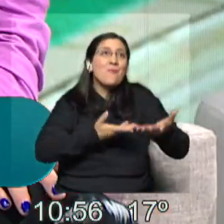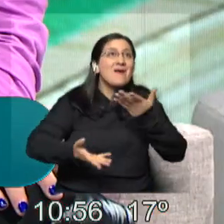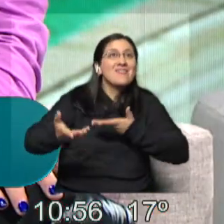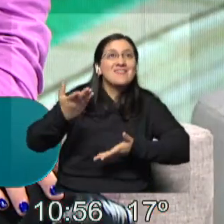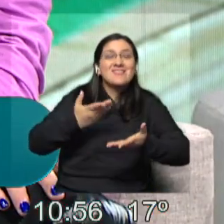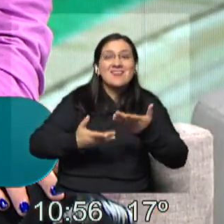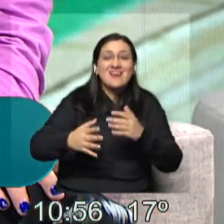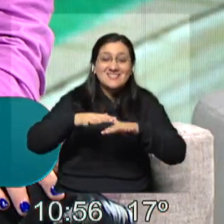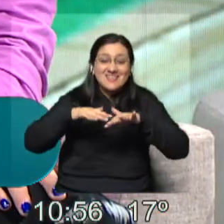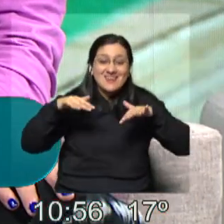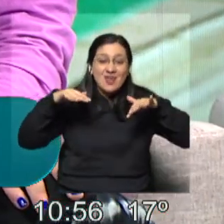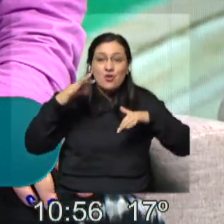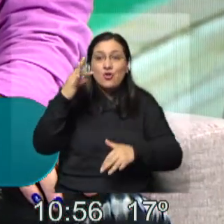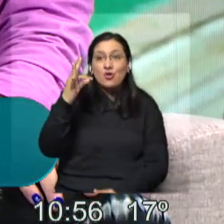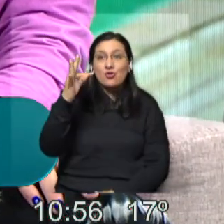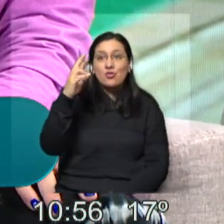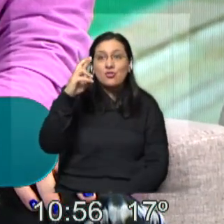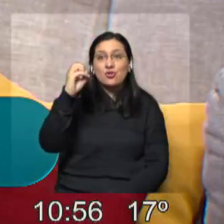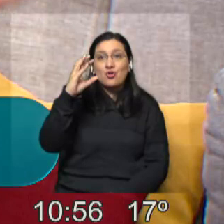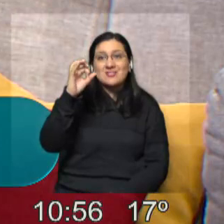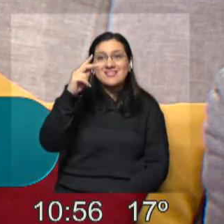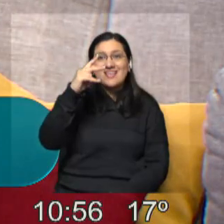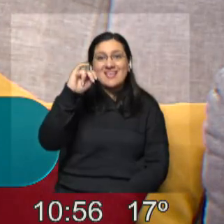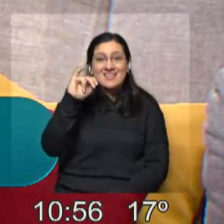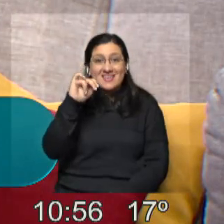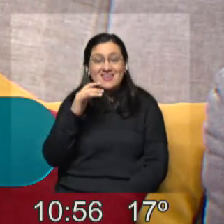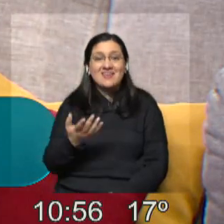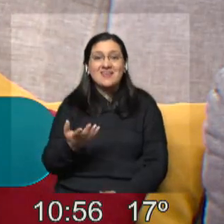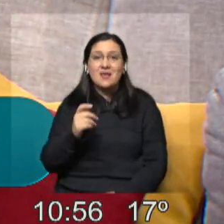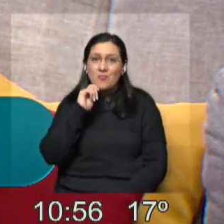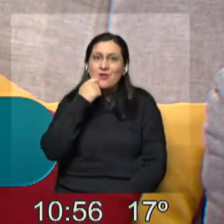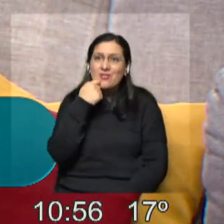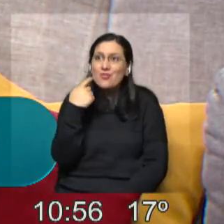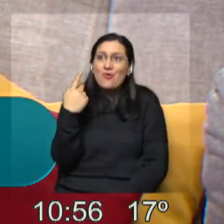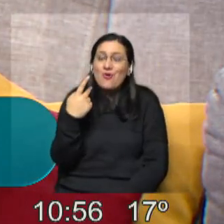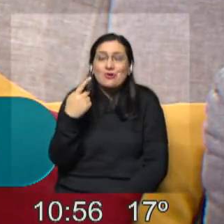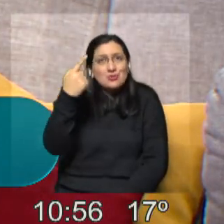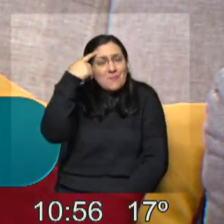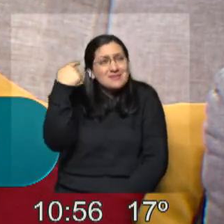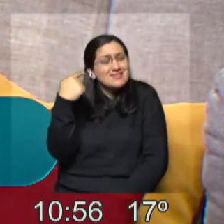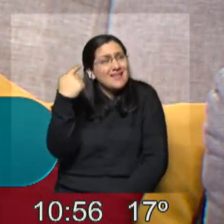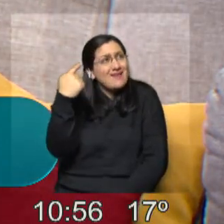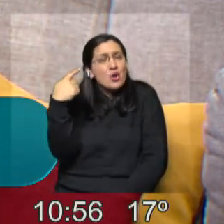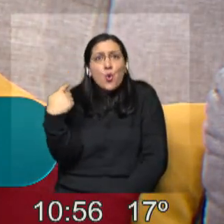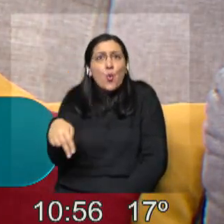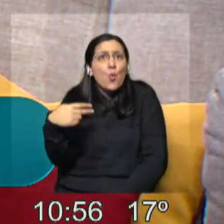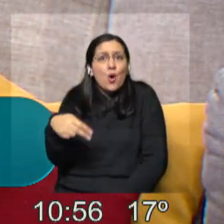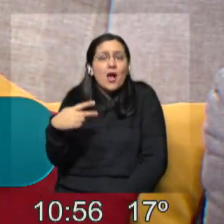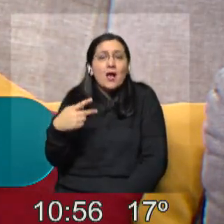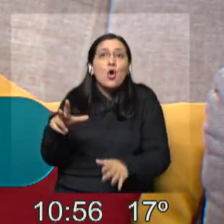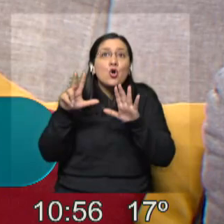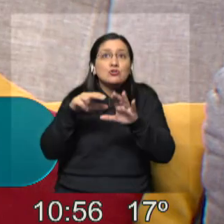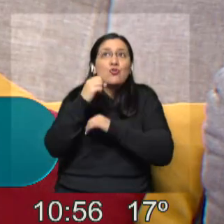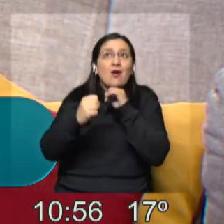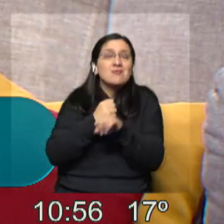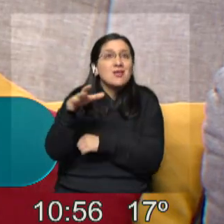sueños mega hilarantes, por así decirlo, como que es algo que nunca va a suceder, pensaba yo, 8 años escuchando